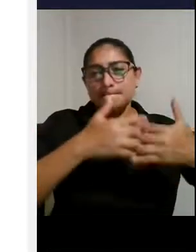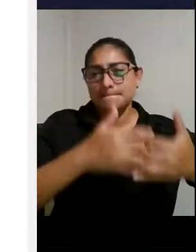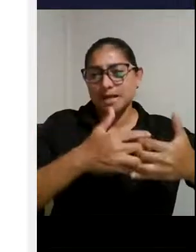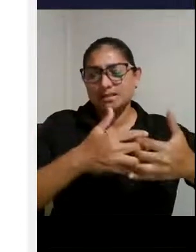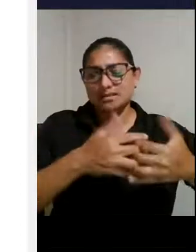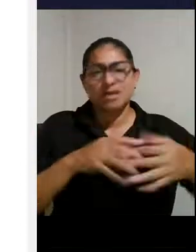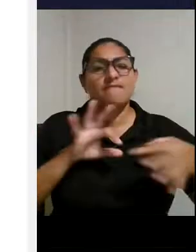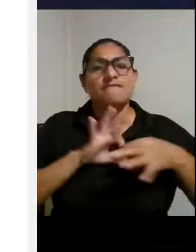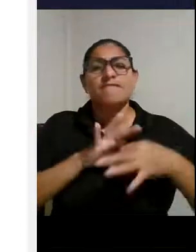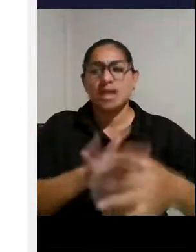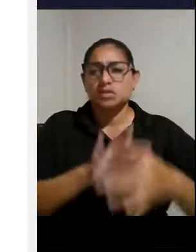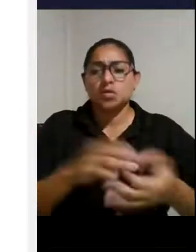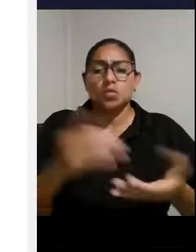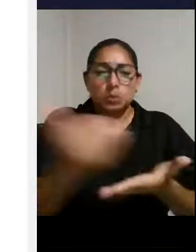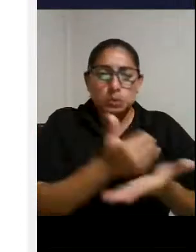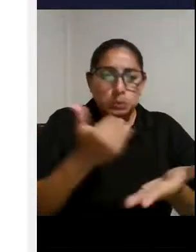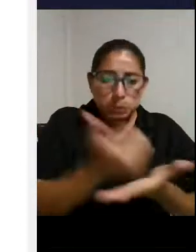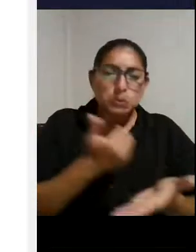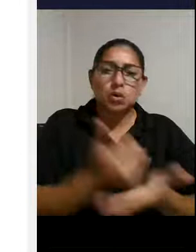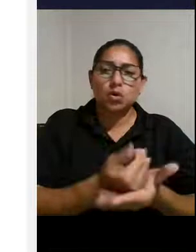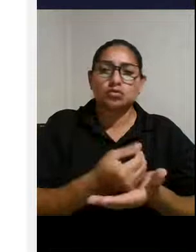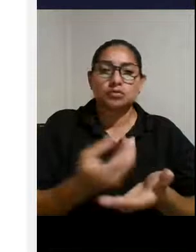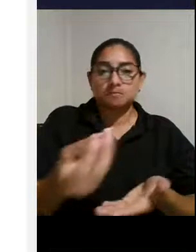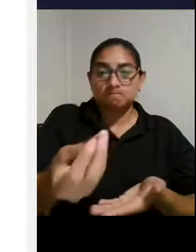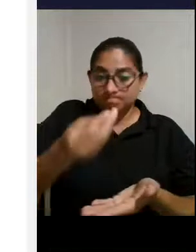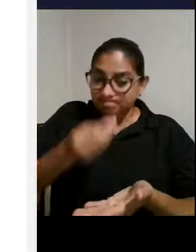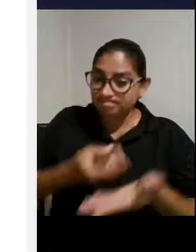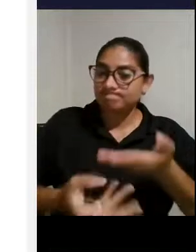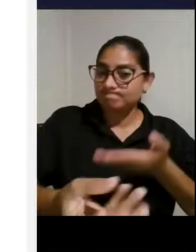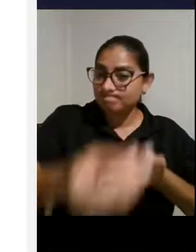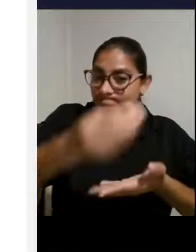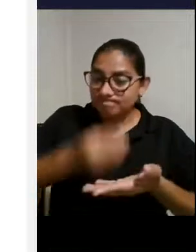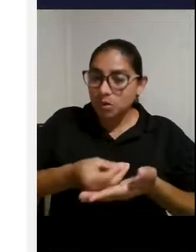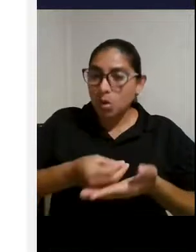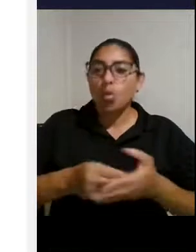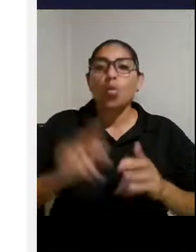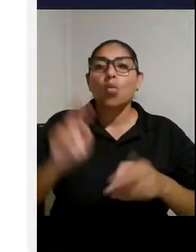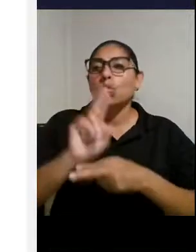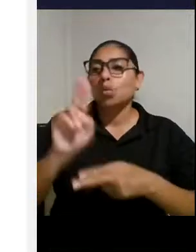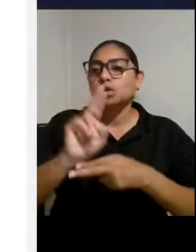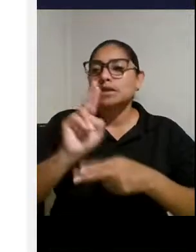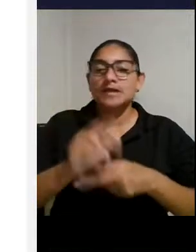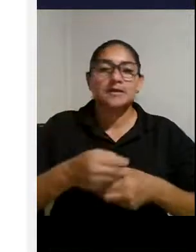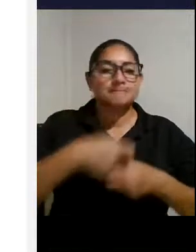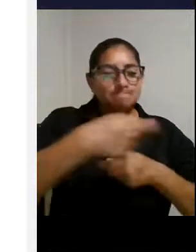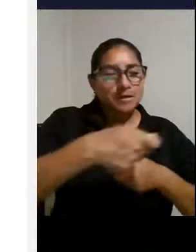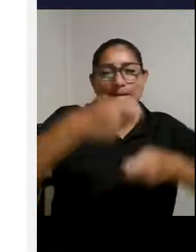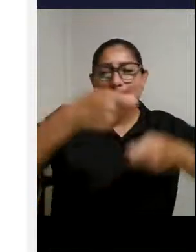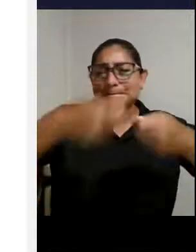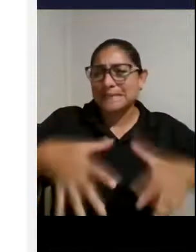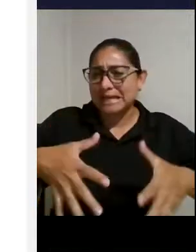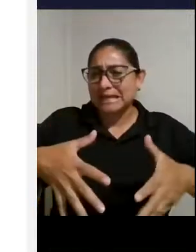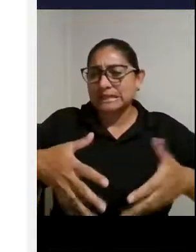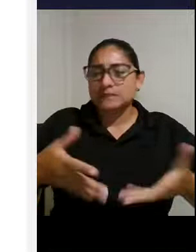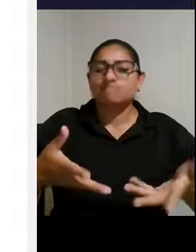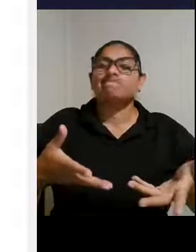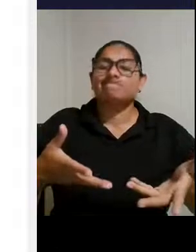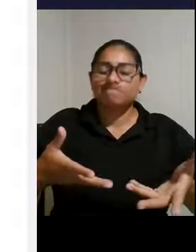relacionado a lo que son costos, a los ingresos o a las utilidades y pérdidas que se